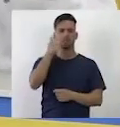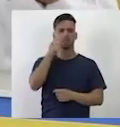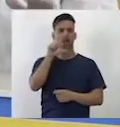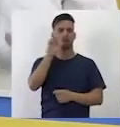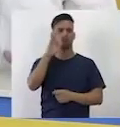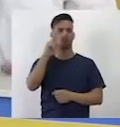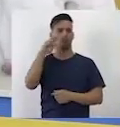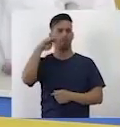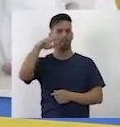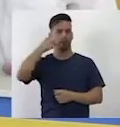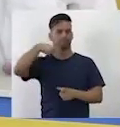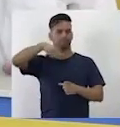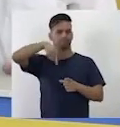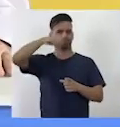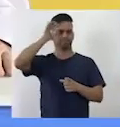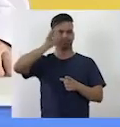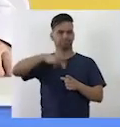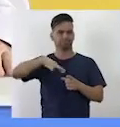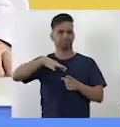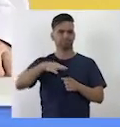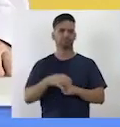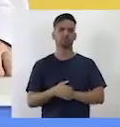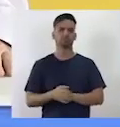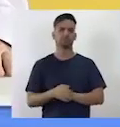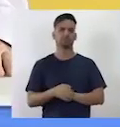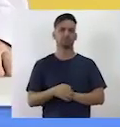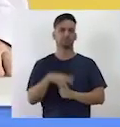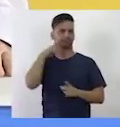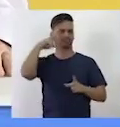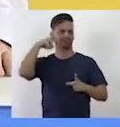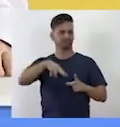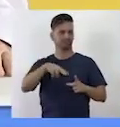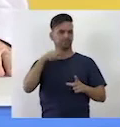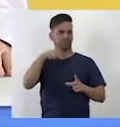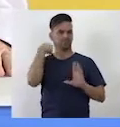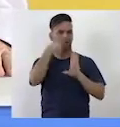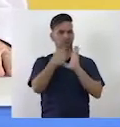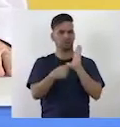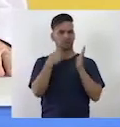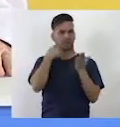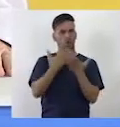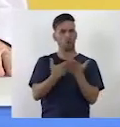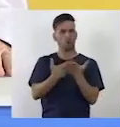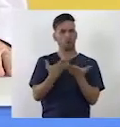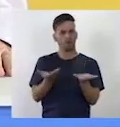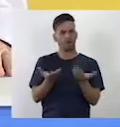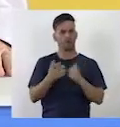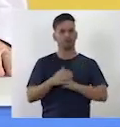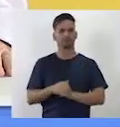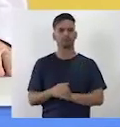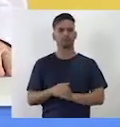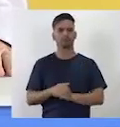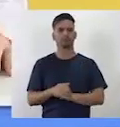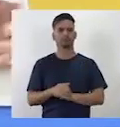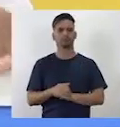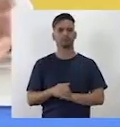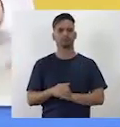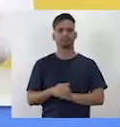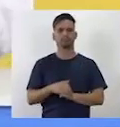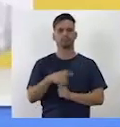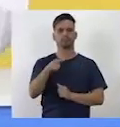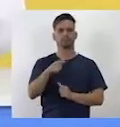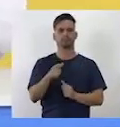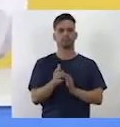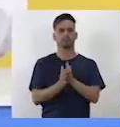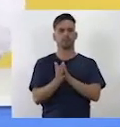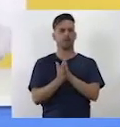el clavo de hierro reaccionar a coloración hará pruébelo con un clavo de hierro estamos